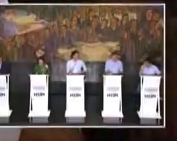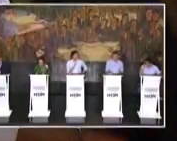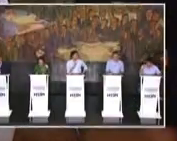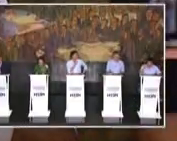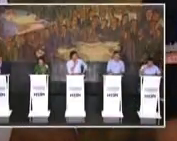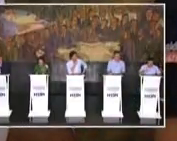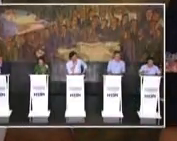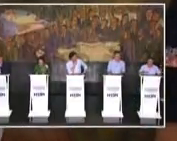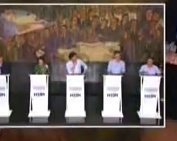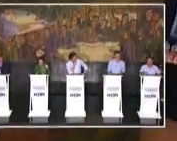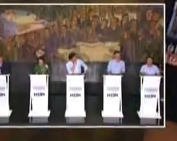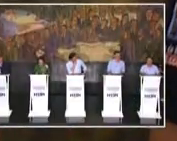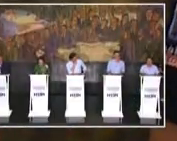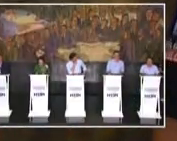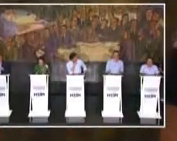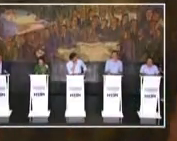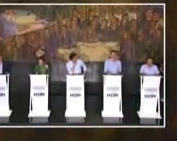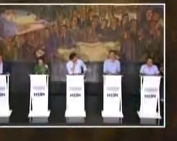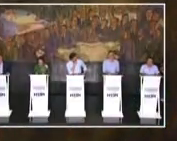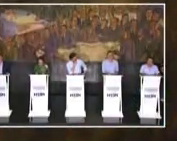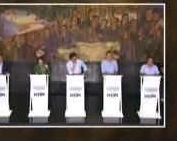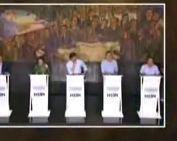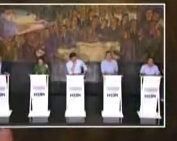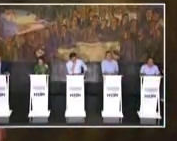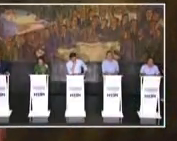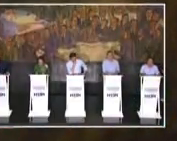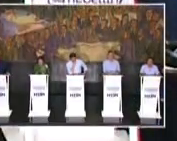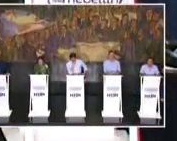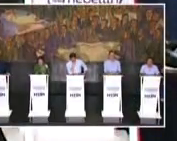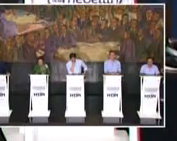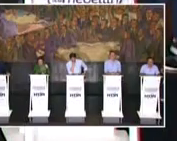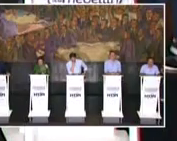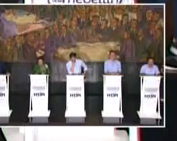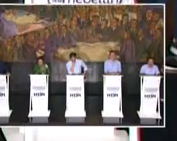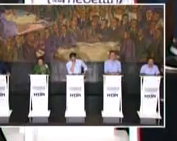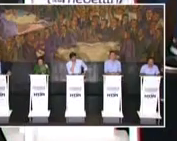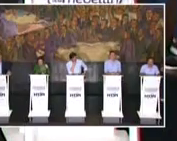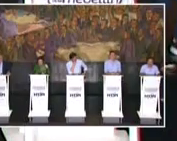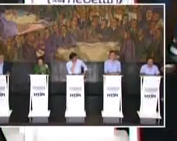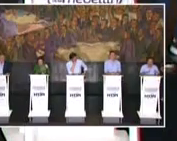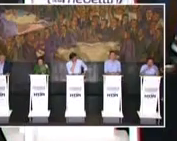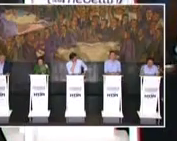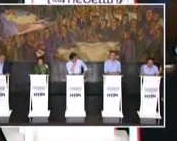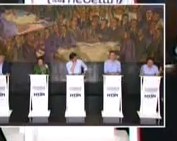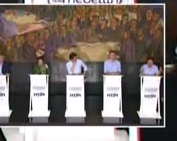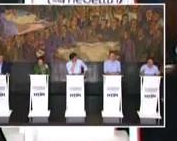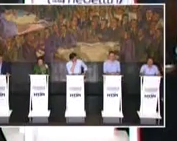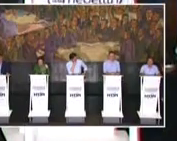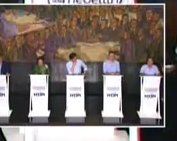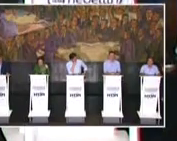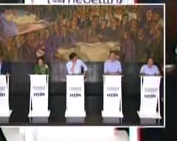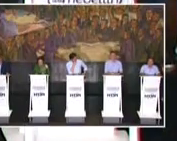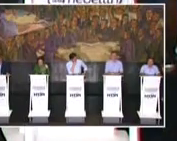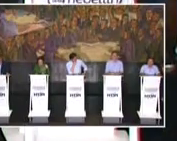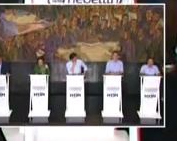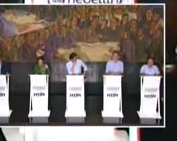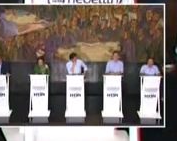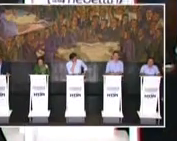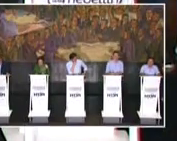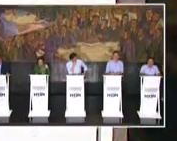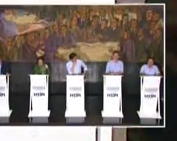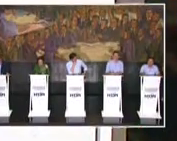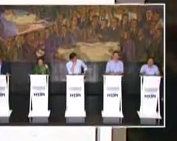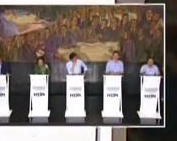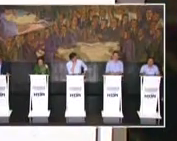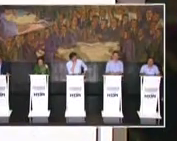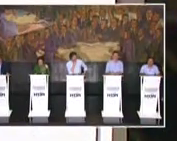a ingresar. Alfredo, la alcaldía de Medellín a la cual aspiras dirigir es un gran conglomerado.